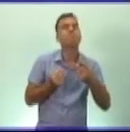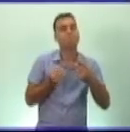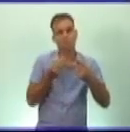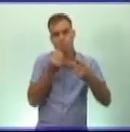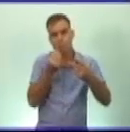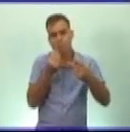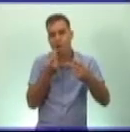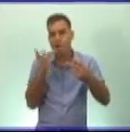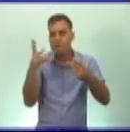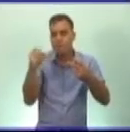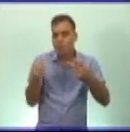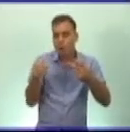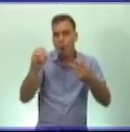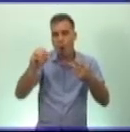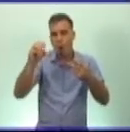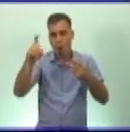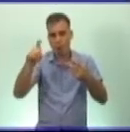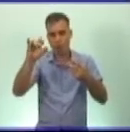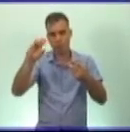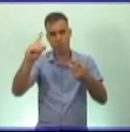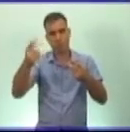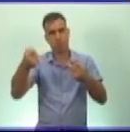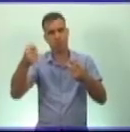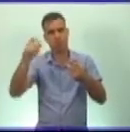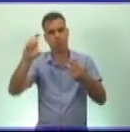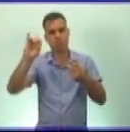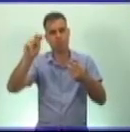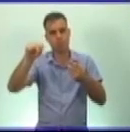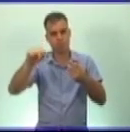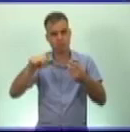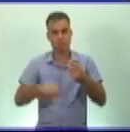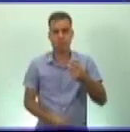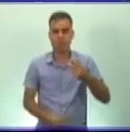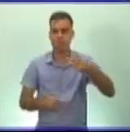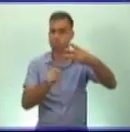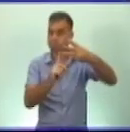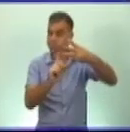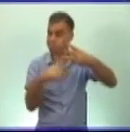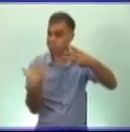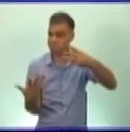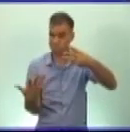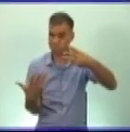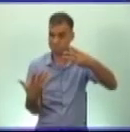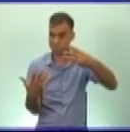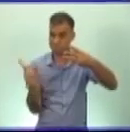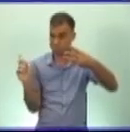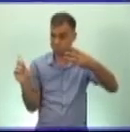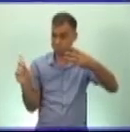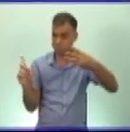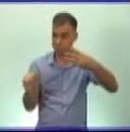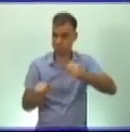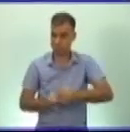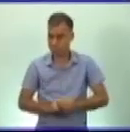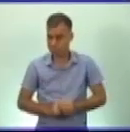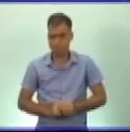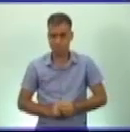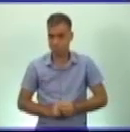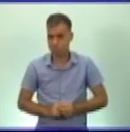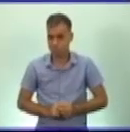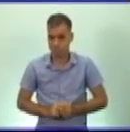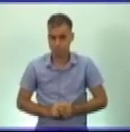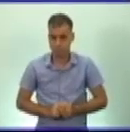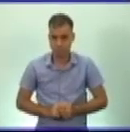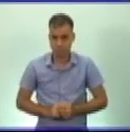determinación del número de oxidación de otros elementos. Otra regla es que la suma algebraica de los números de oxidación de todos los átomos en las